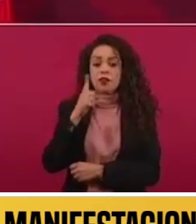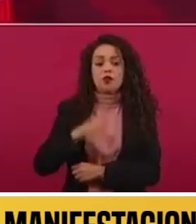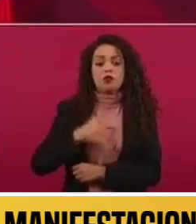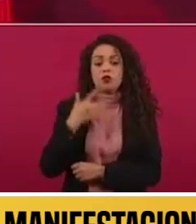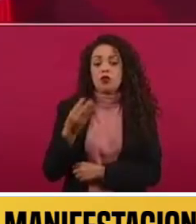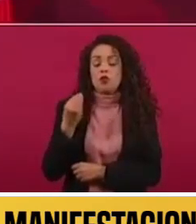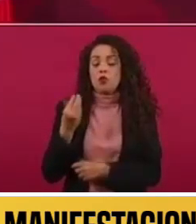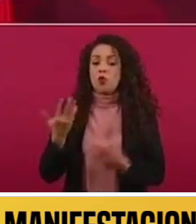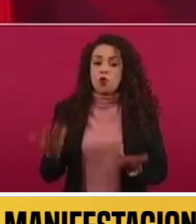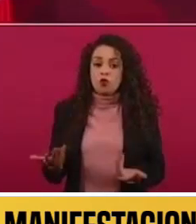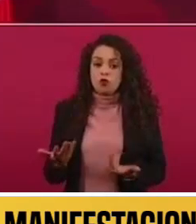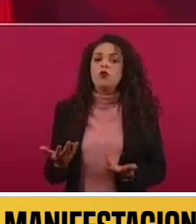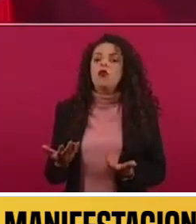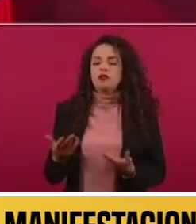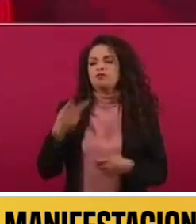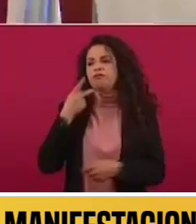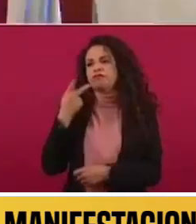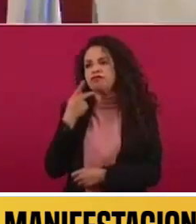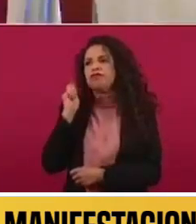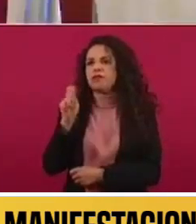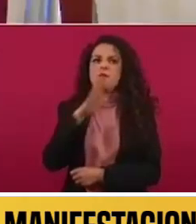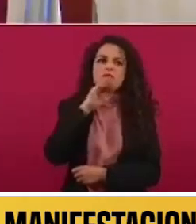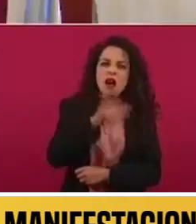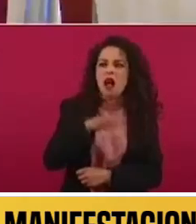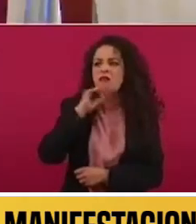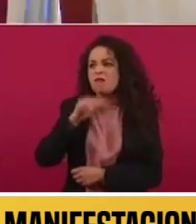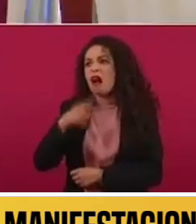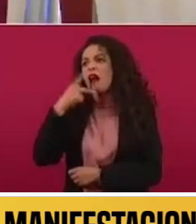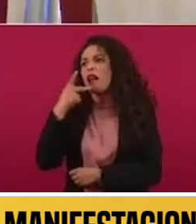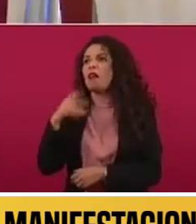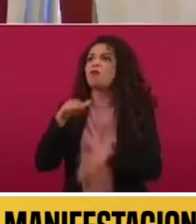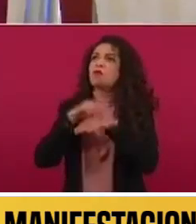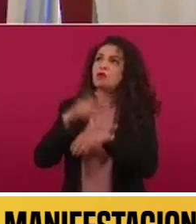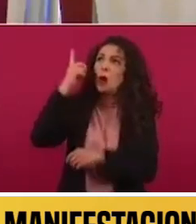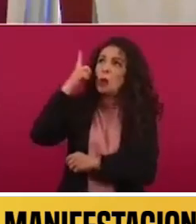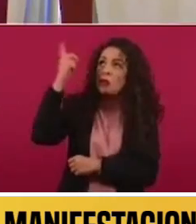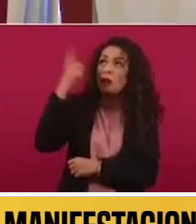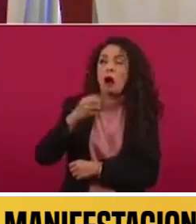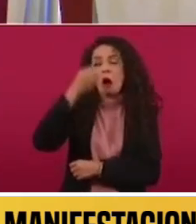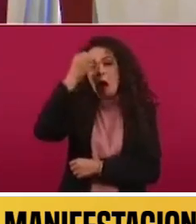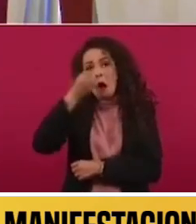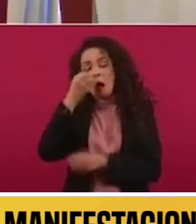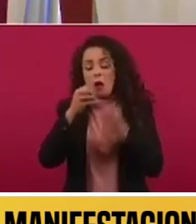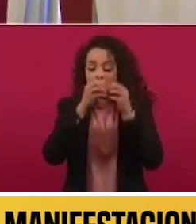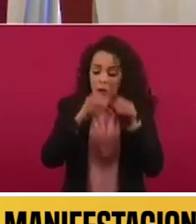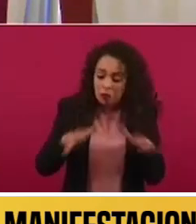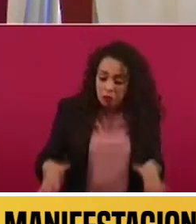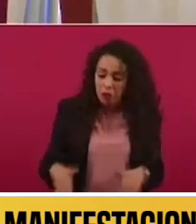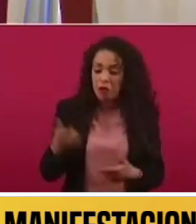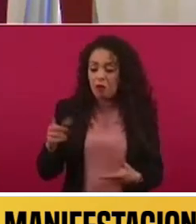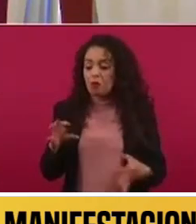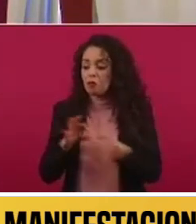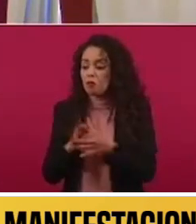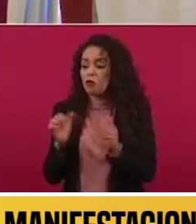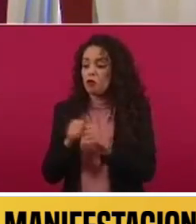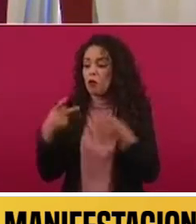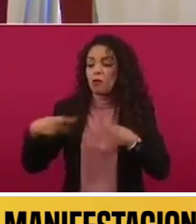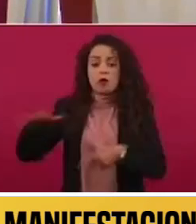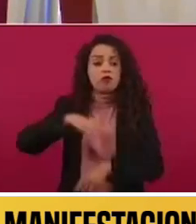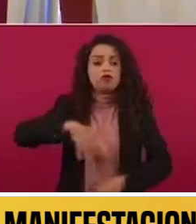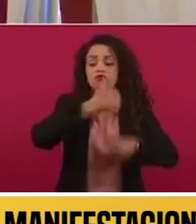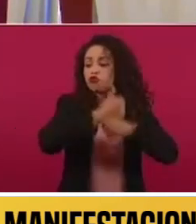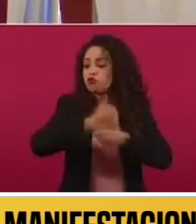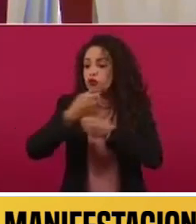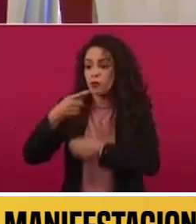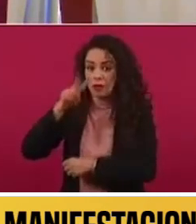poco prefabricado, ¿no? Hablan del mal, invocan a Dios y dicen que sus oraciones y pensamientos están con las víctimas. Sin embargo,